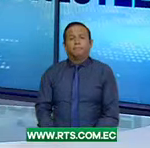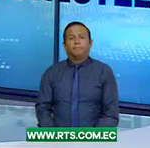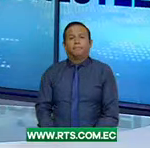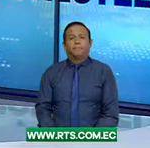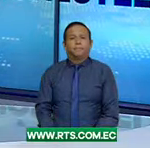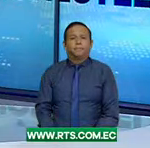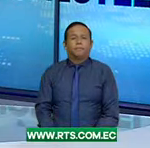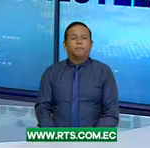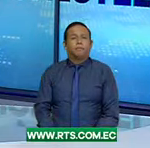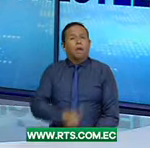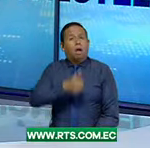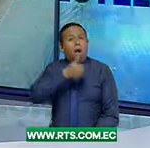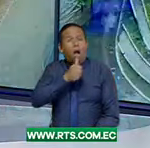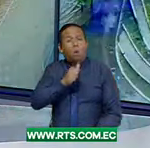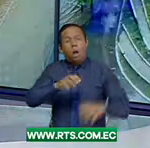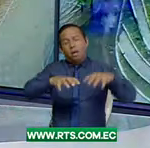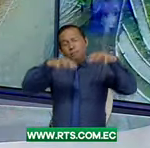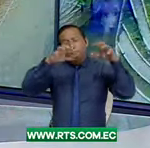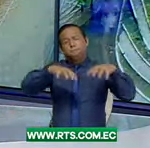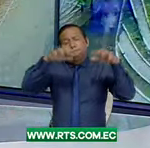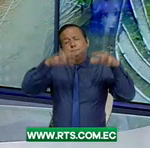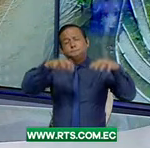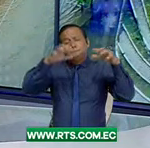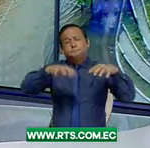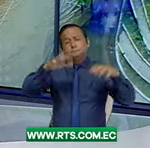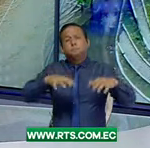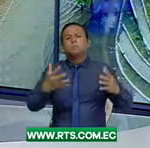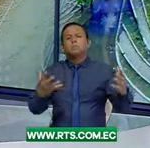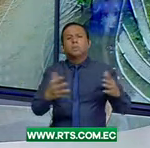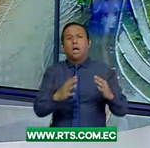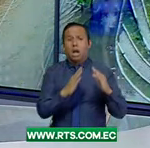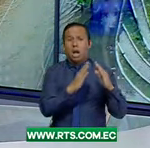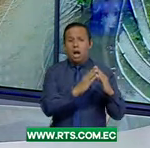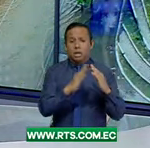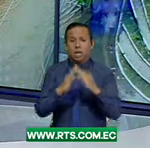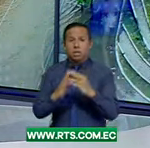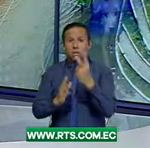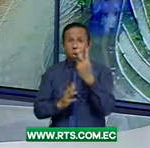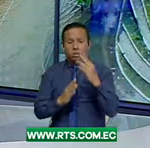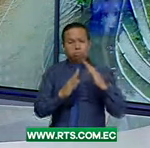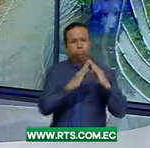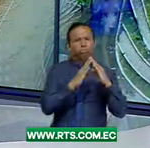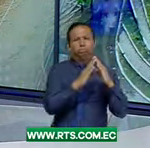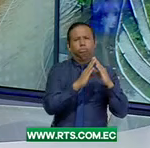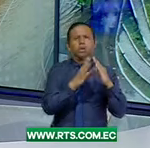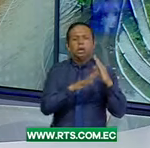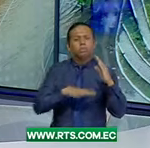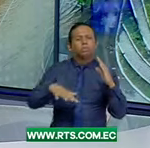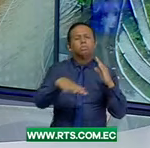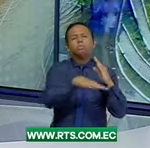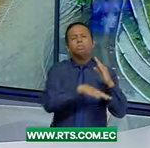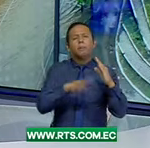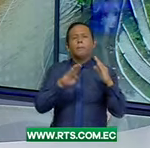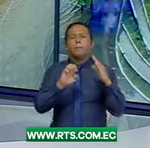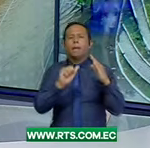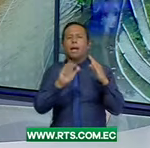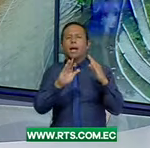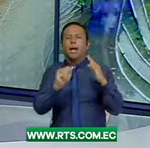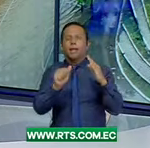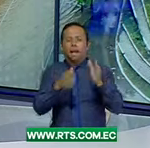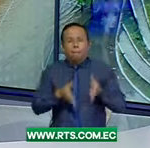La fuerte lluvia provocó un caudal que tumbó las paredes de dos viviendas en la urbanización Beata Mercedes de Jesús Molina, en la